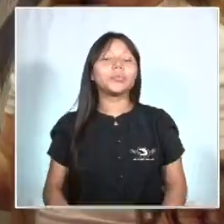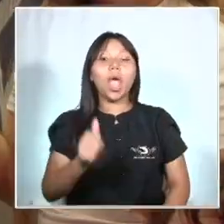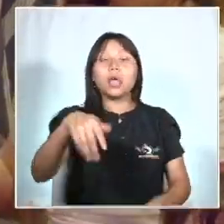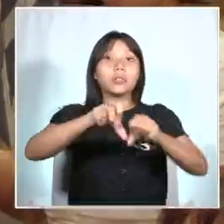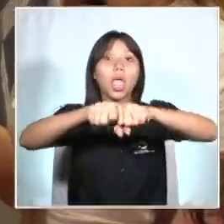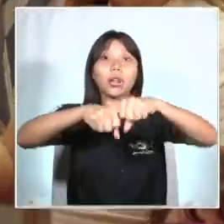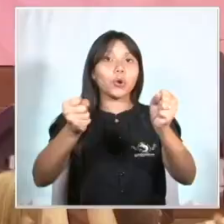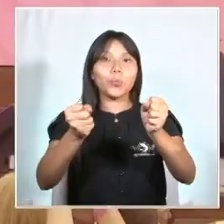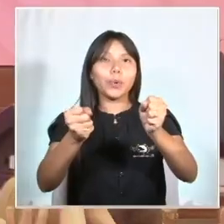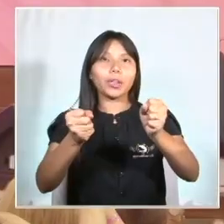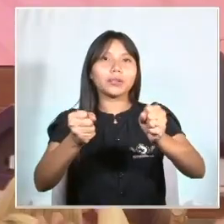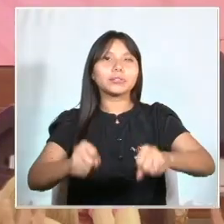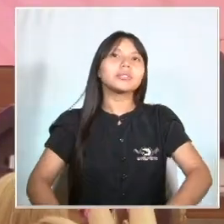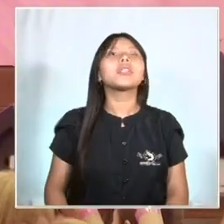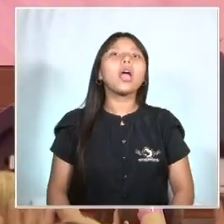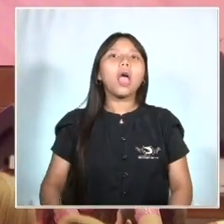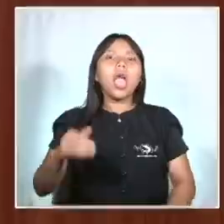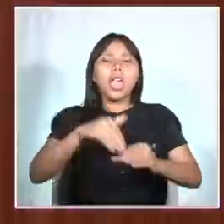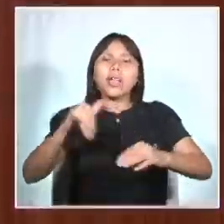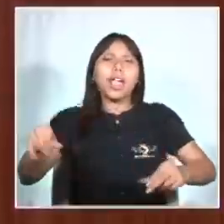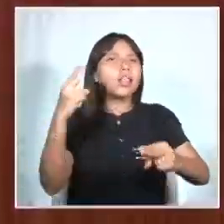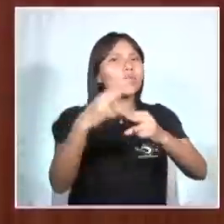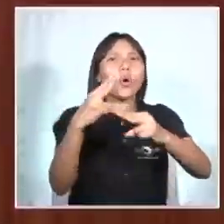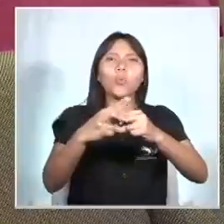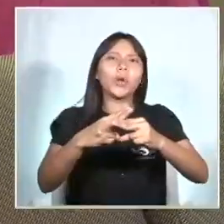Se rompe. En el nombre